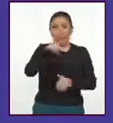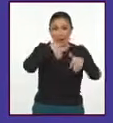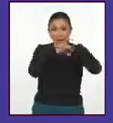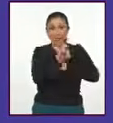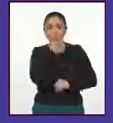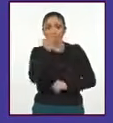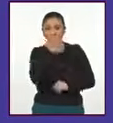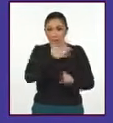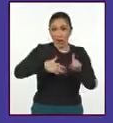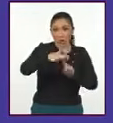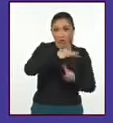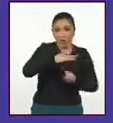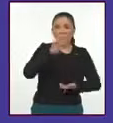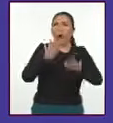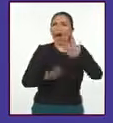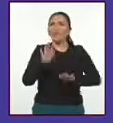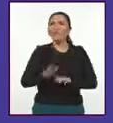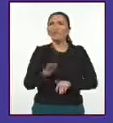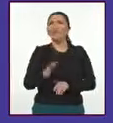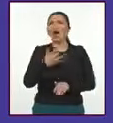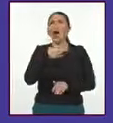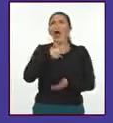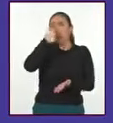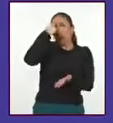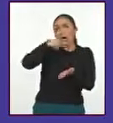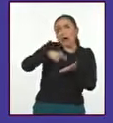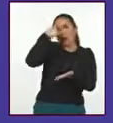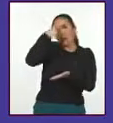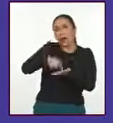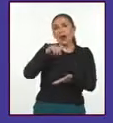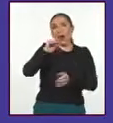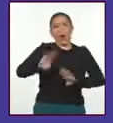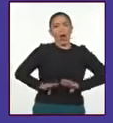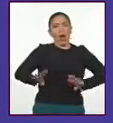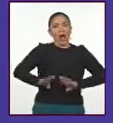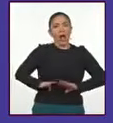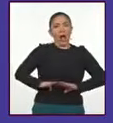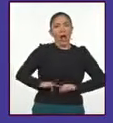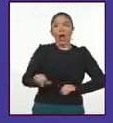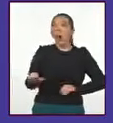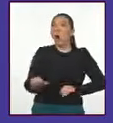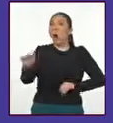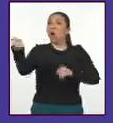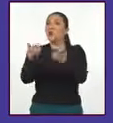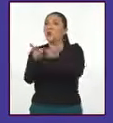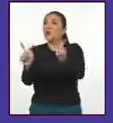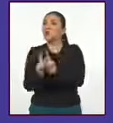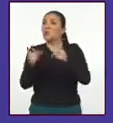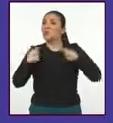muchas veces se forman algunas creencias y actitudes que van en contra de otros sectores de población.